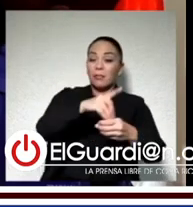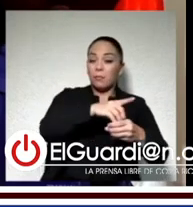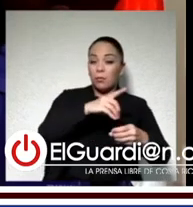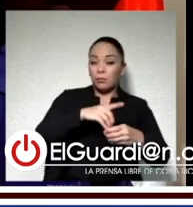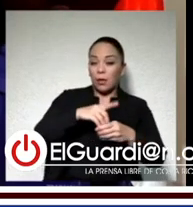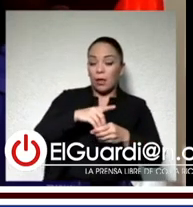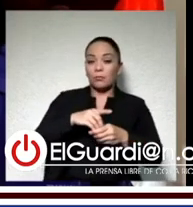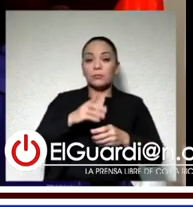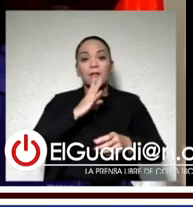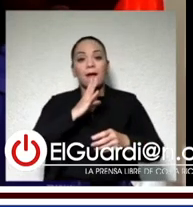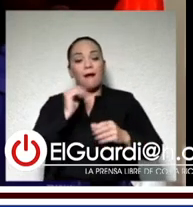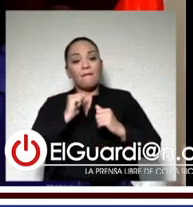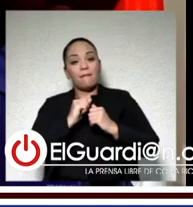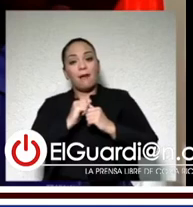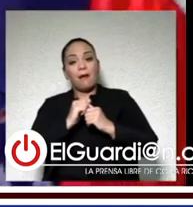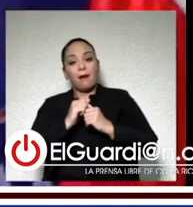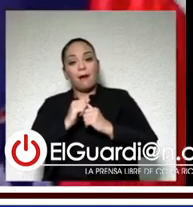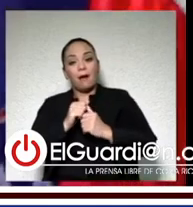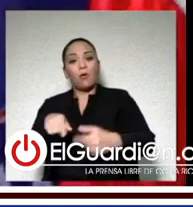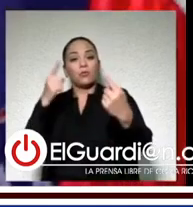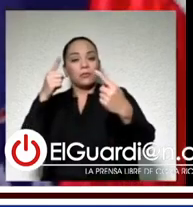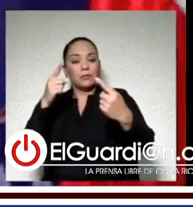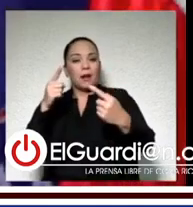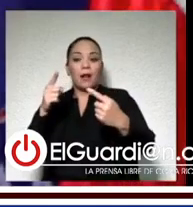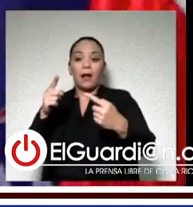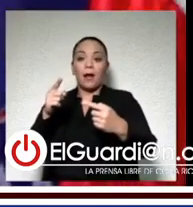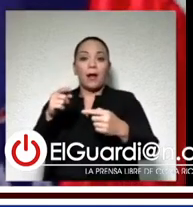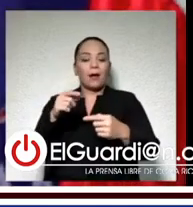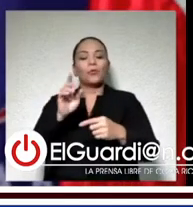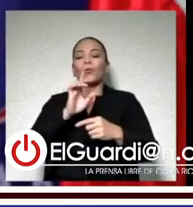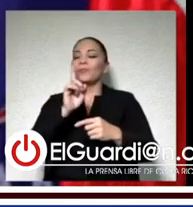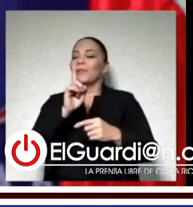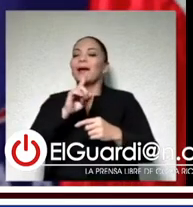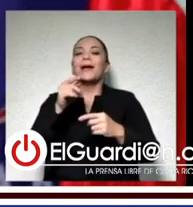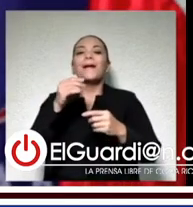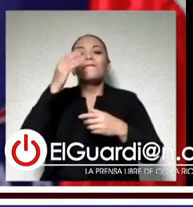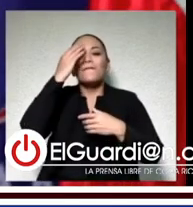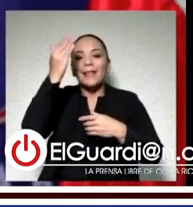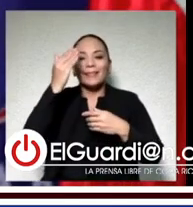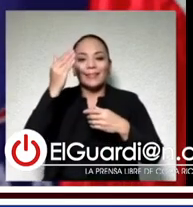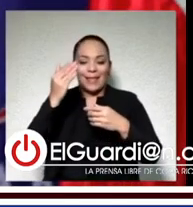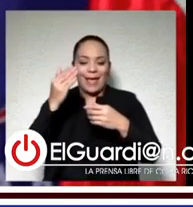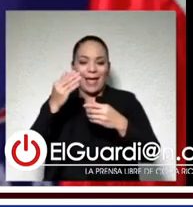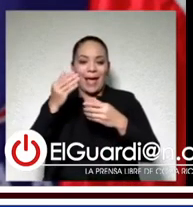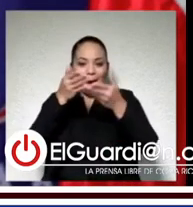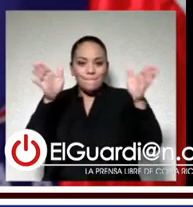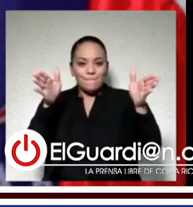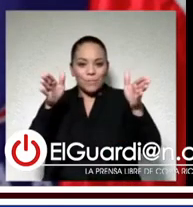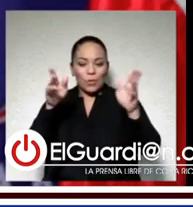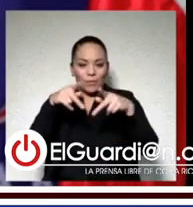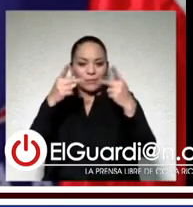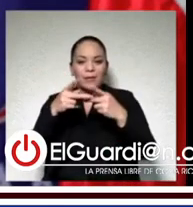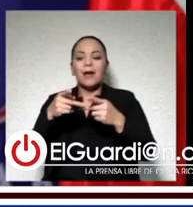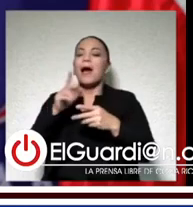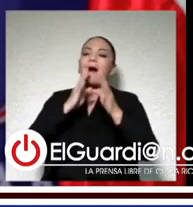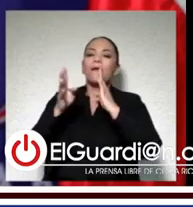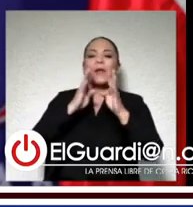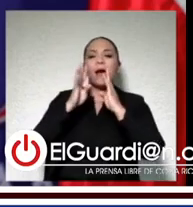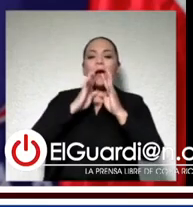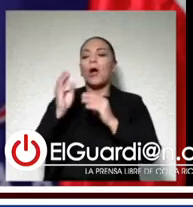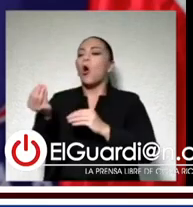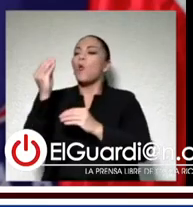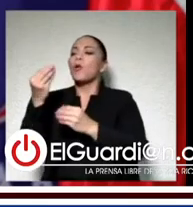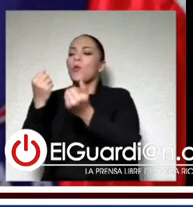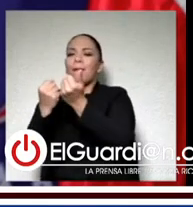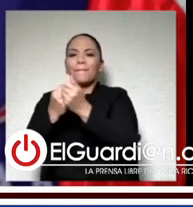la juventud, no, es una mujer joven que tiene un puesto importantísimo. Es la primera profesional en su familia.